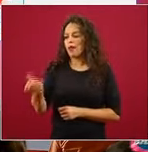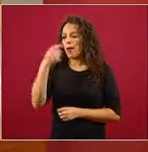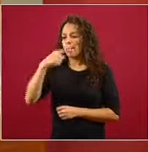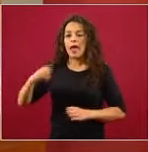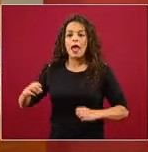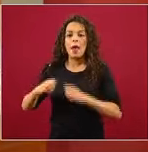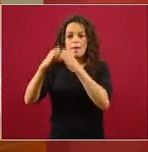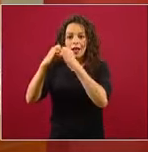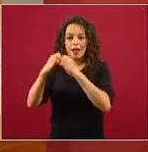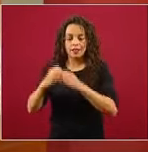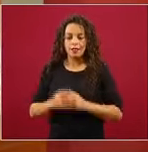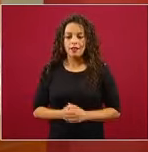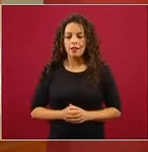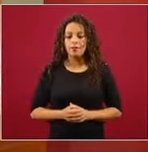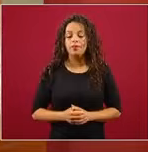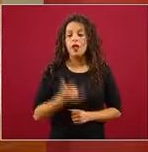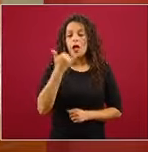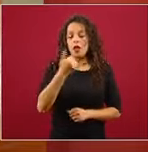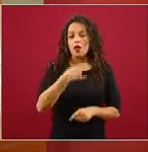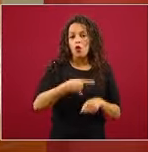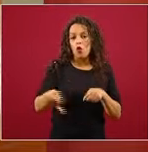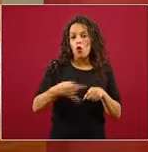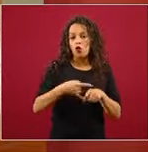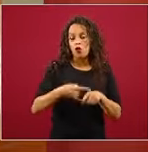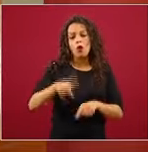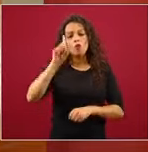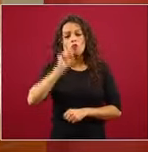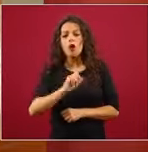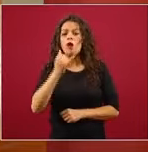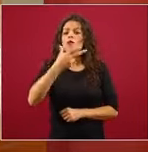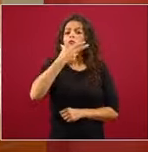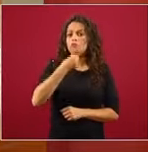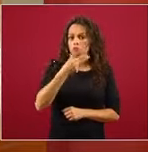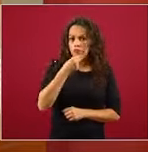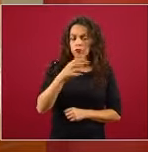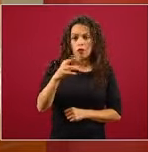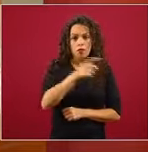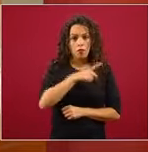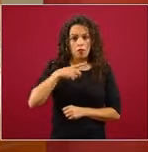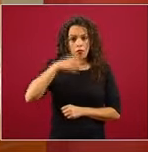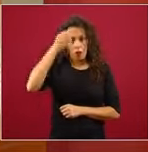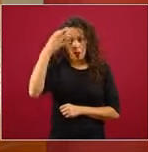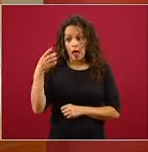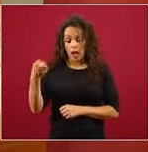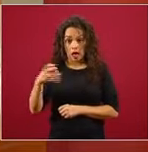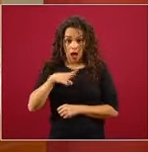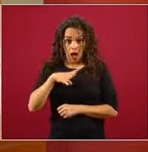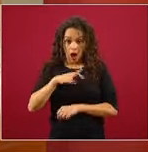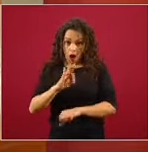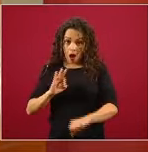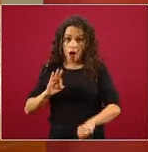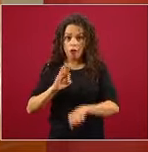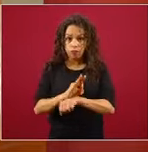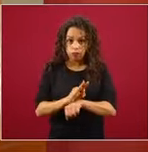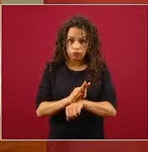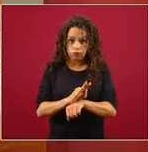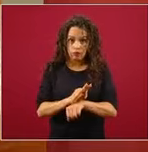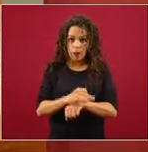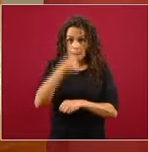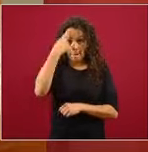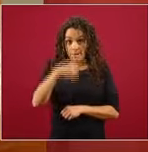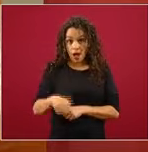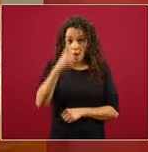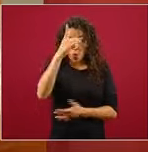masculino y el condón femenino, que no debemos olvidar, además de ofrecer una protección anticonceptiva, ofrecen protección